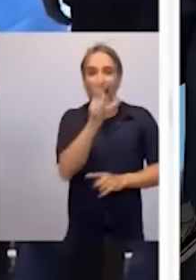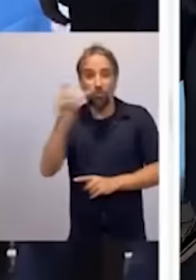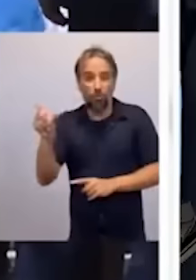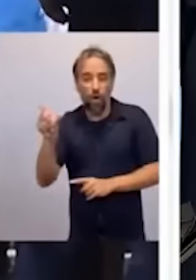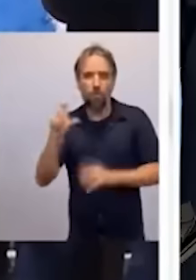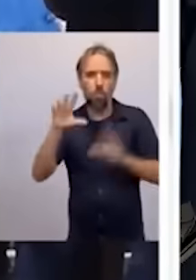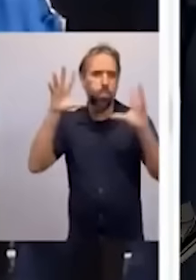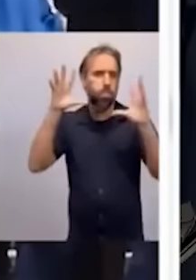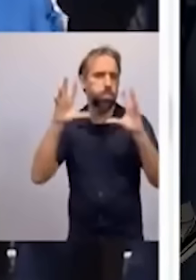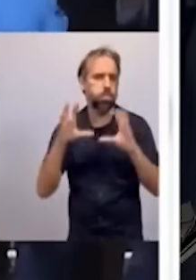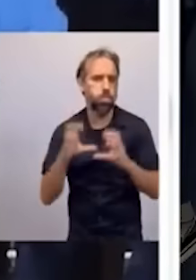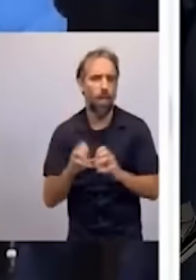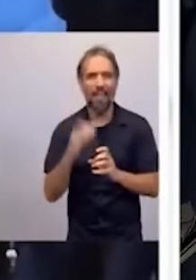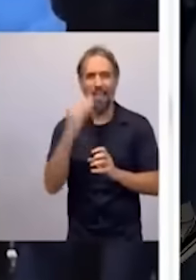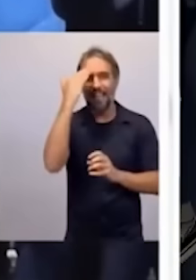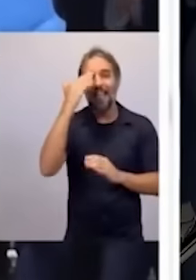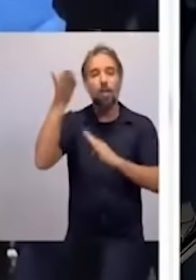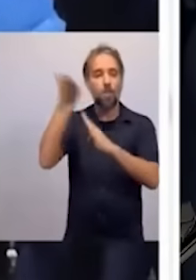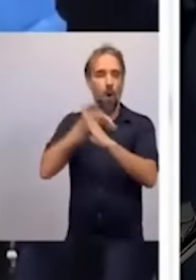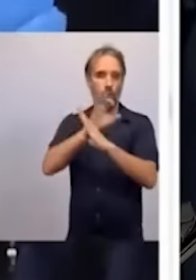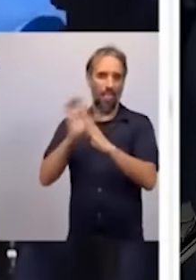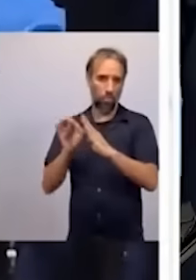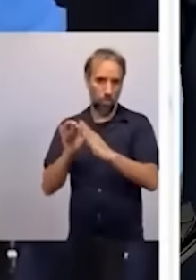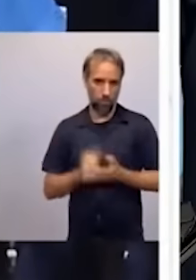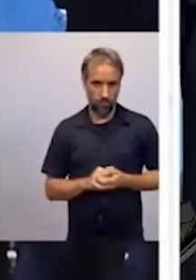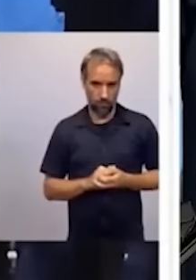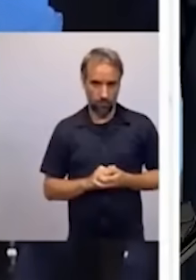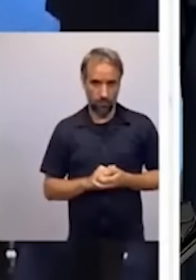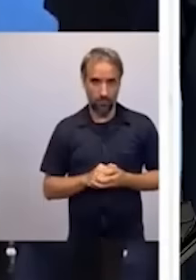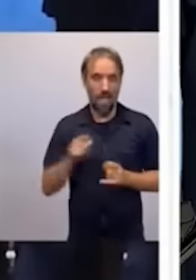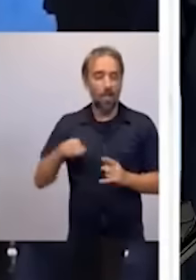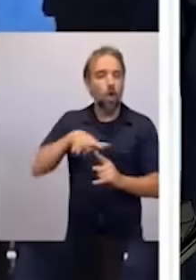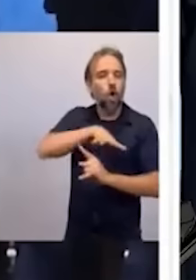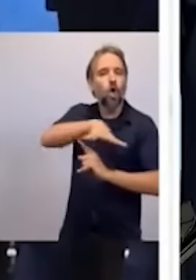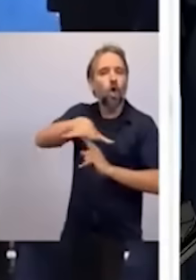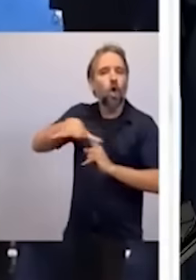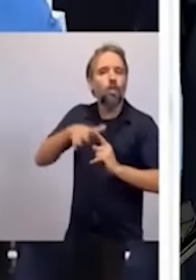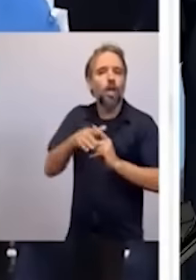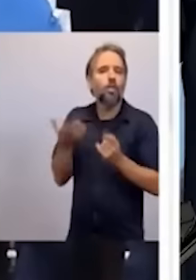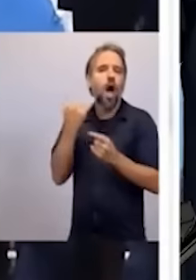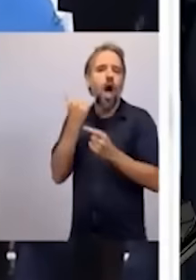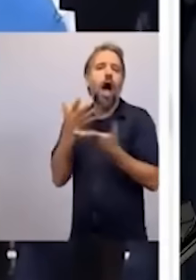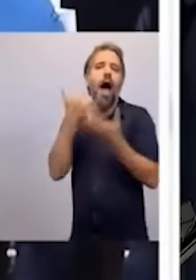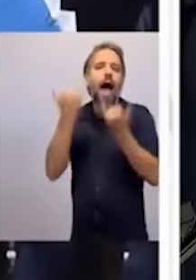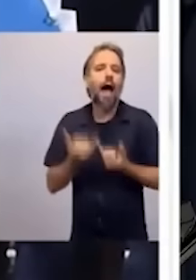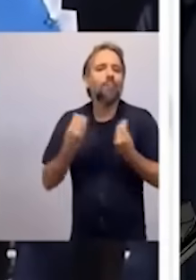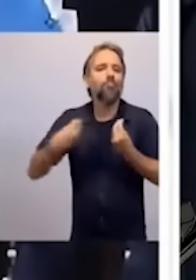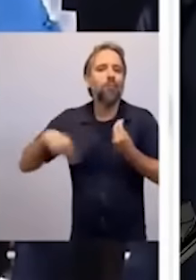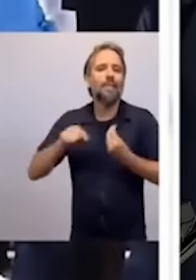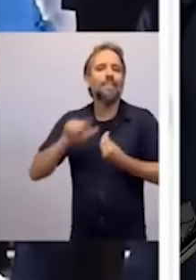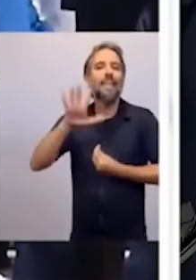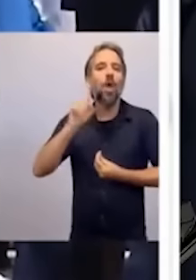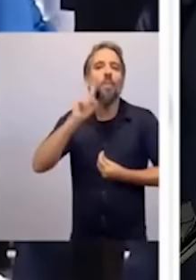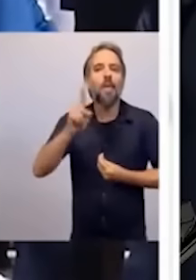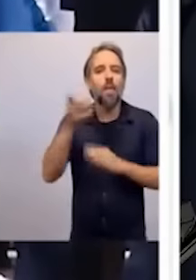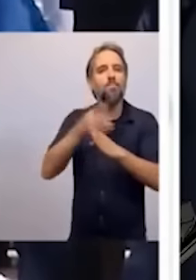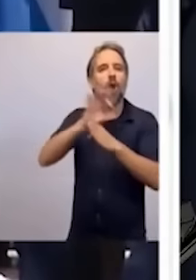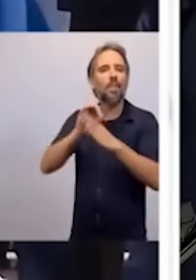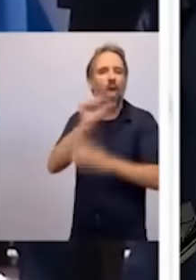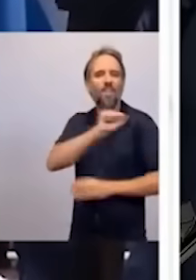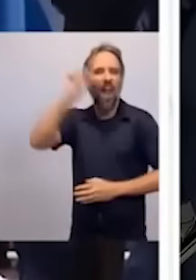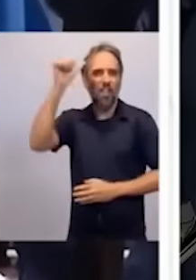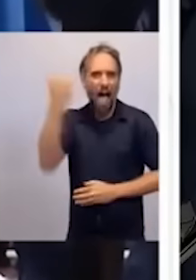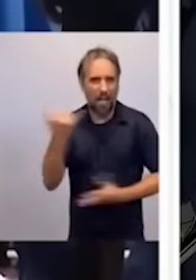puedes discrepar con una medida o con otra esto es un ch esto es los negocios que puedan hacer con el litio con todas esas